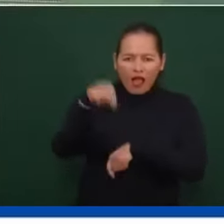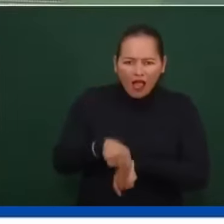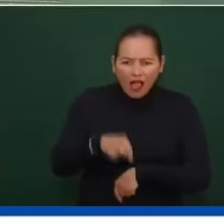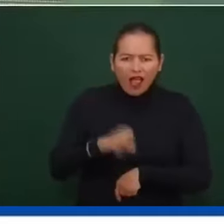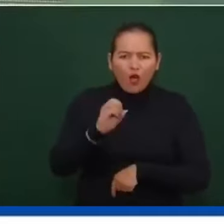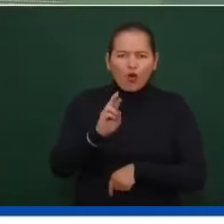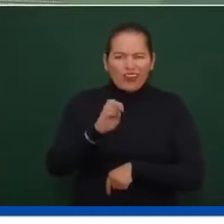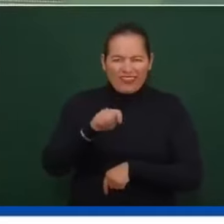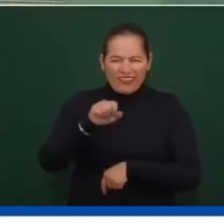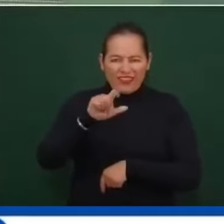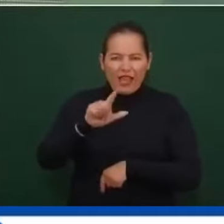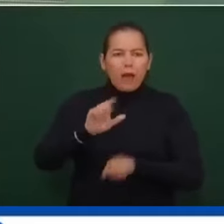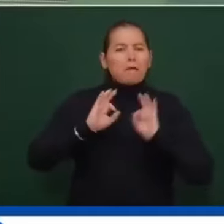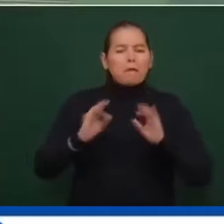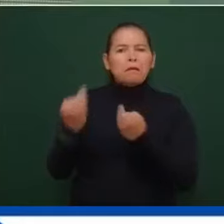Y